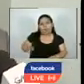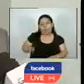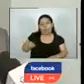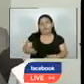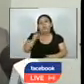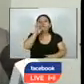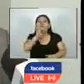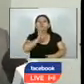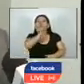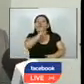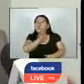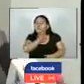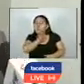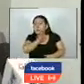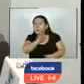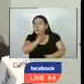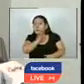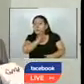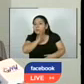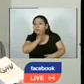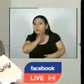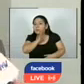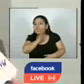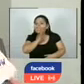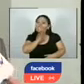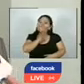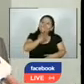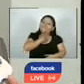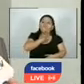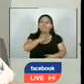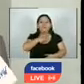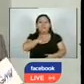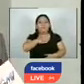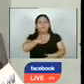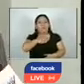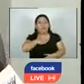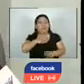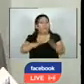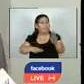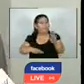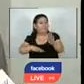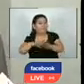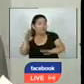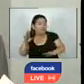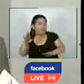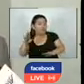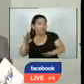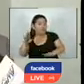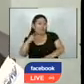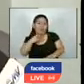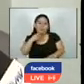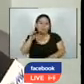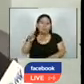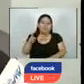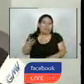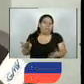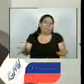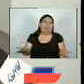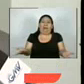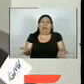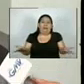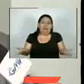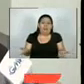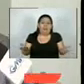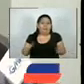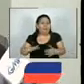estudiantes de bachillerato con mayor prevalencia decían que no tenían claro qué iban a